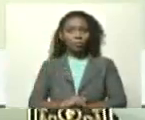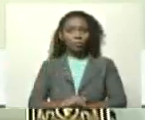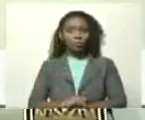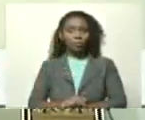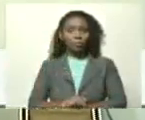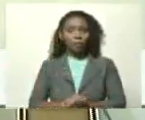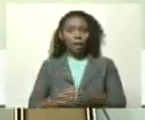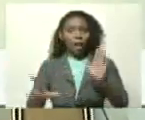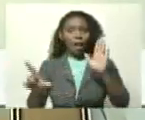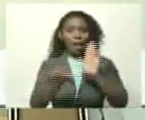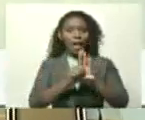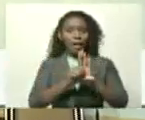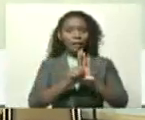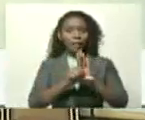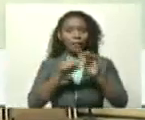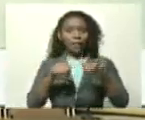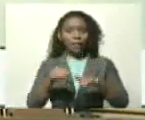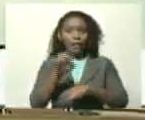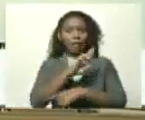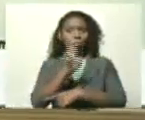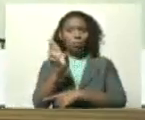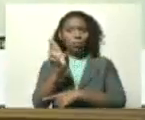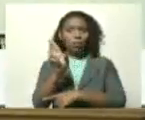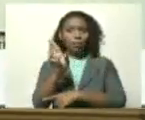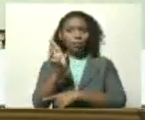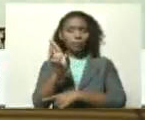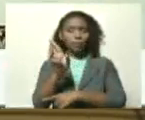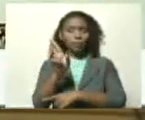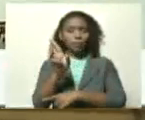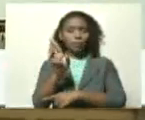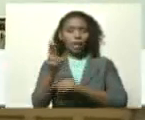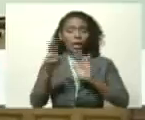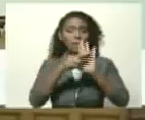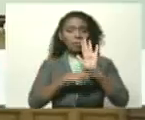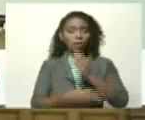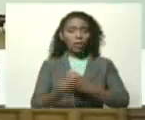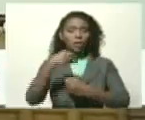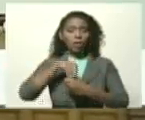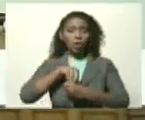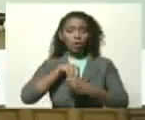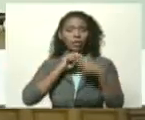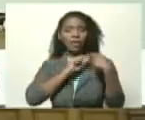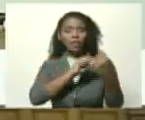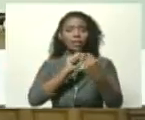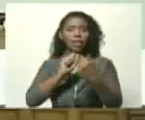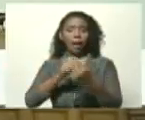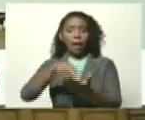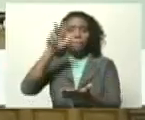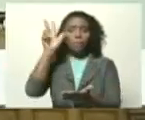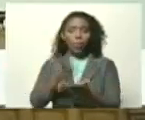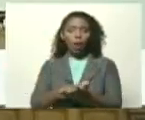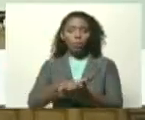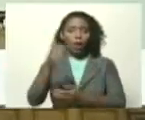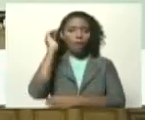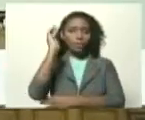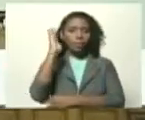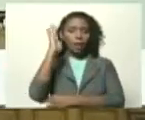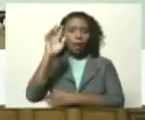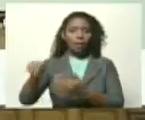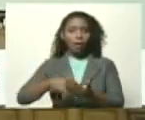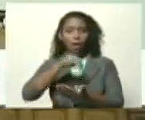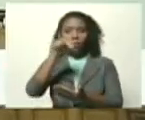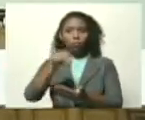las leyes de esta República, el Reglamento de Interior y de Debates aprobadas por la Asamblea